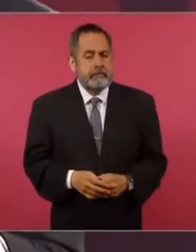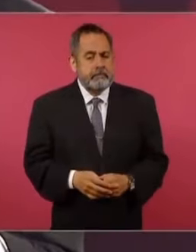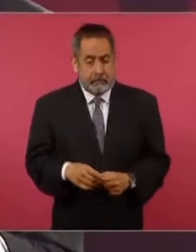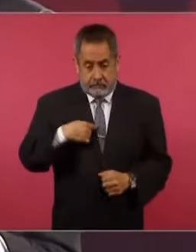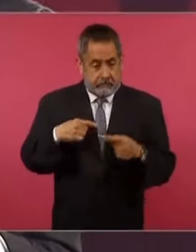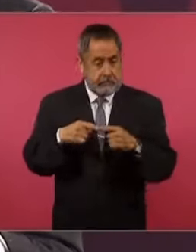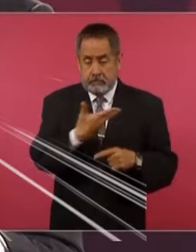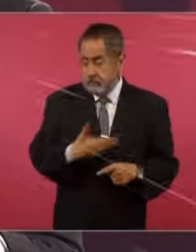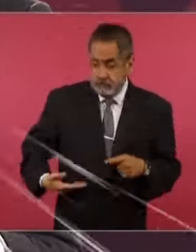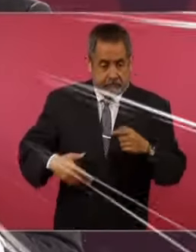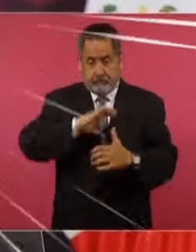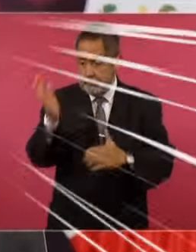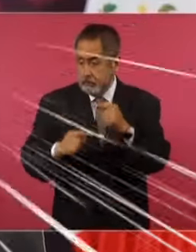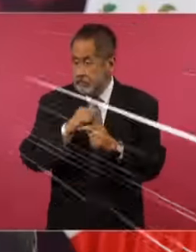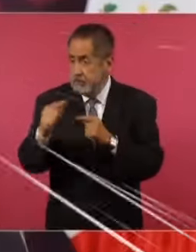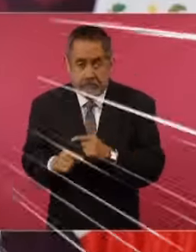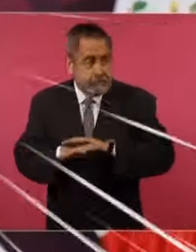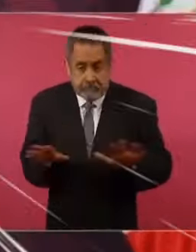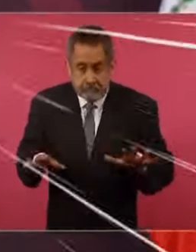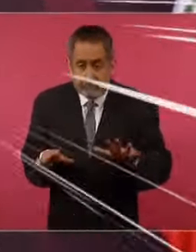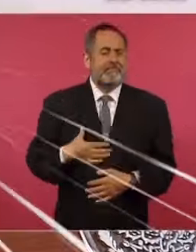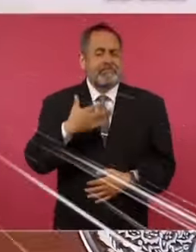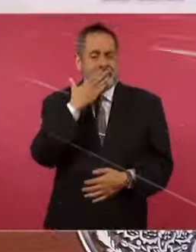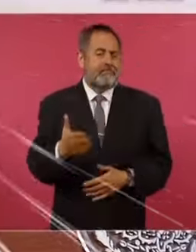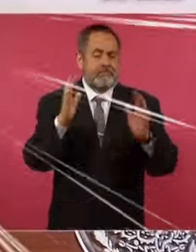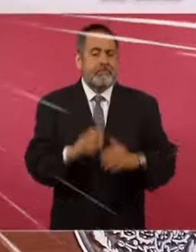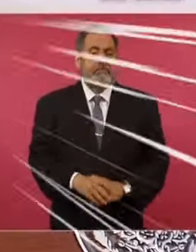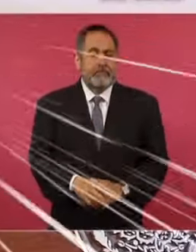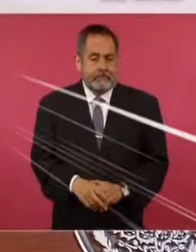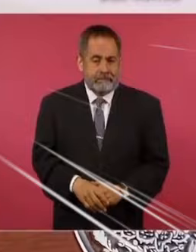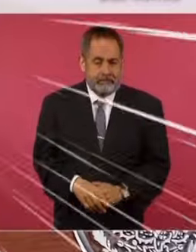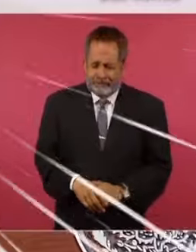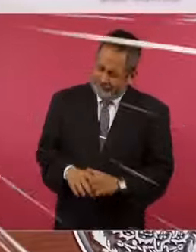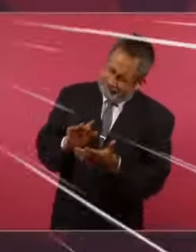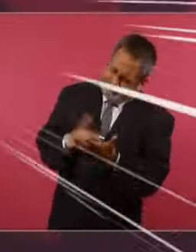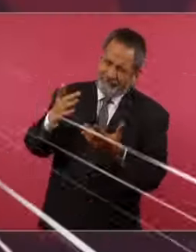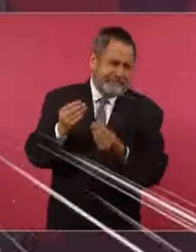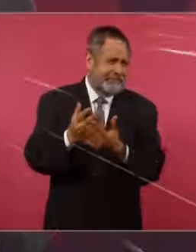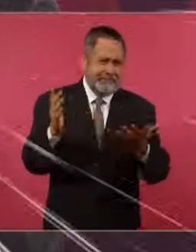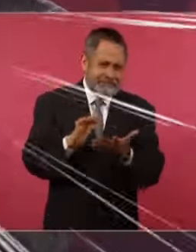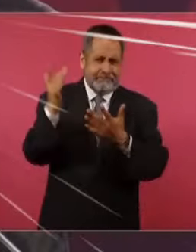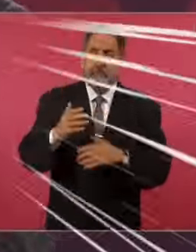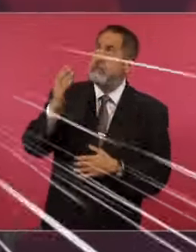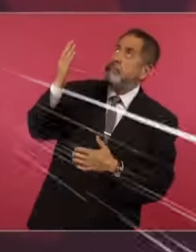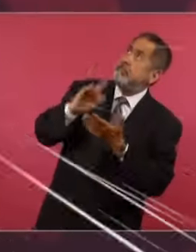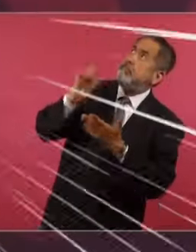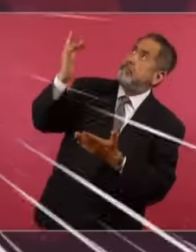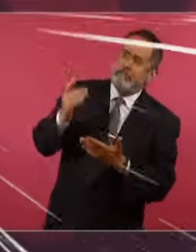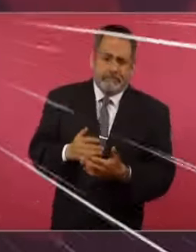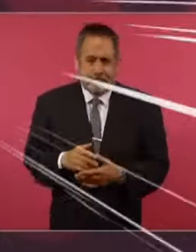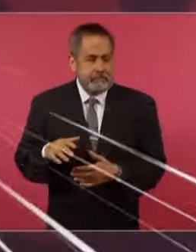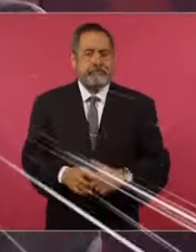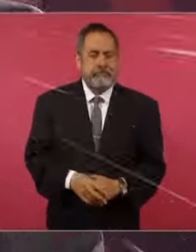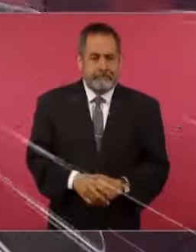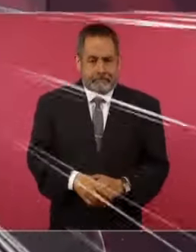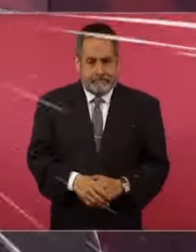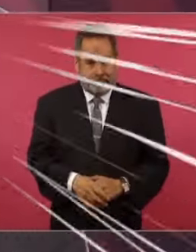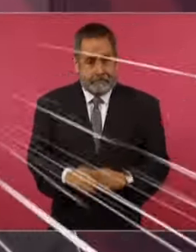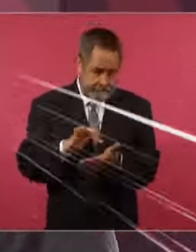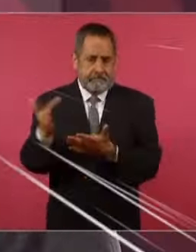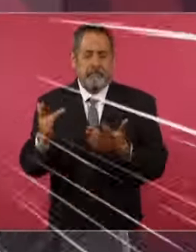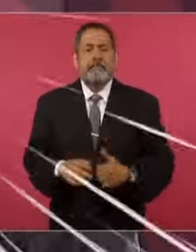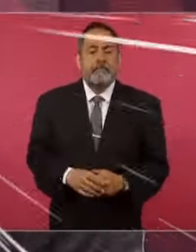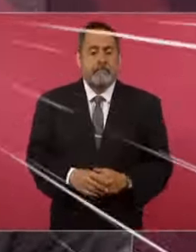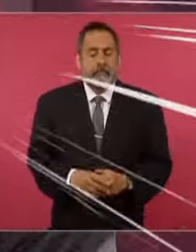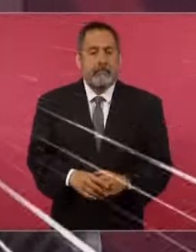ya termino mi ciclo me voy a ir muy contento tengo que agradecerle al creador a la suerte desde luego al